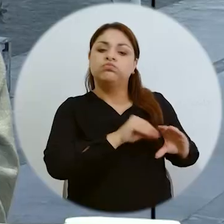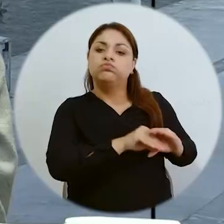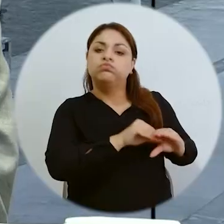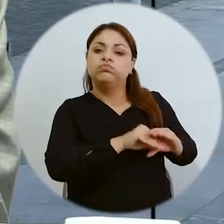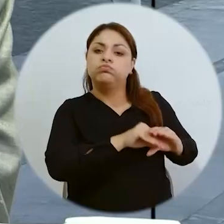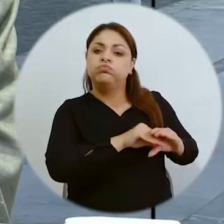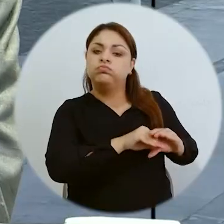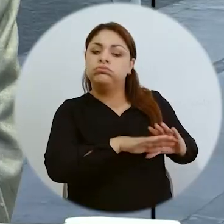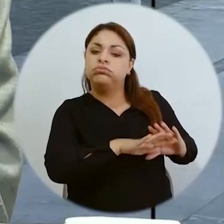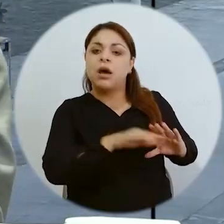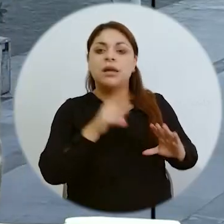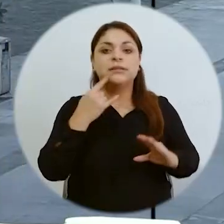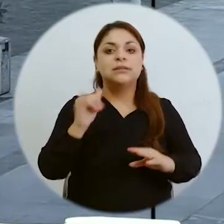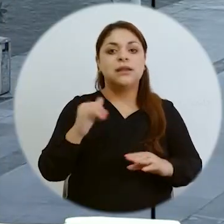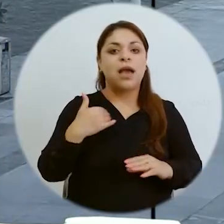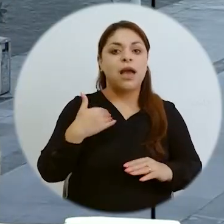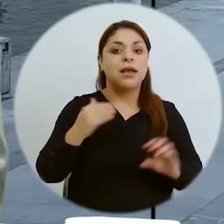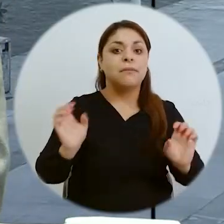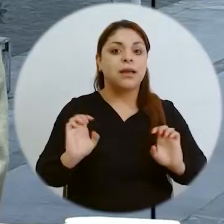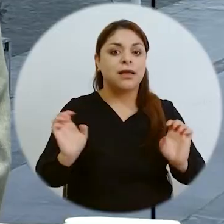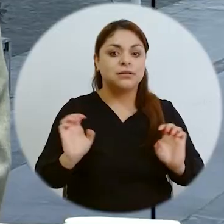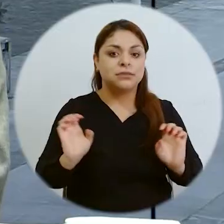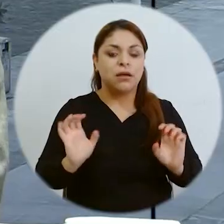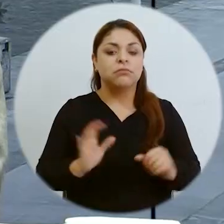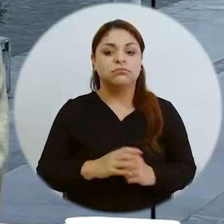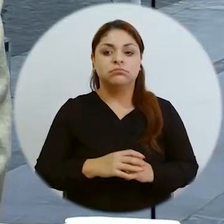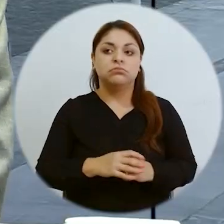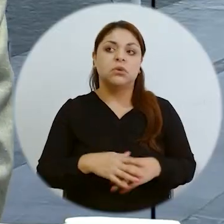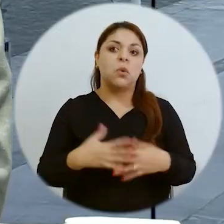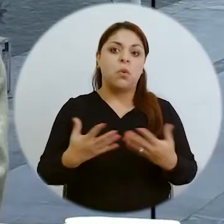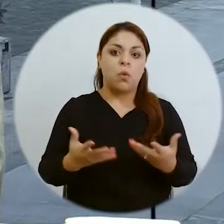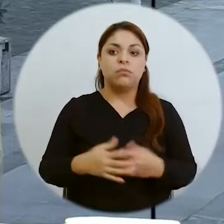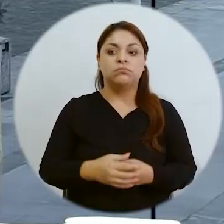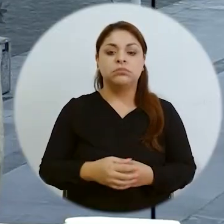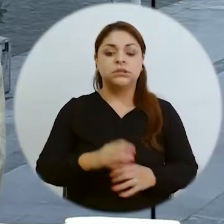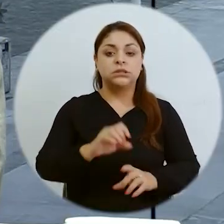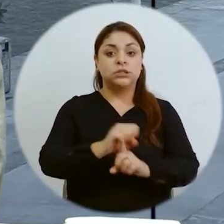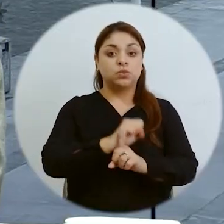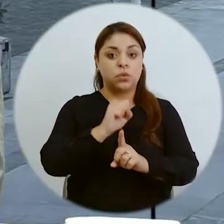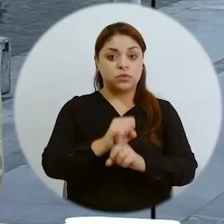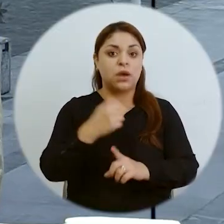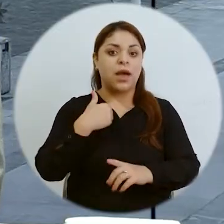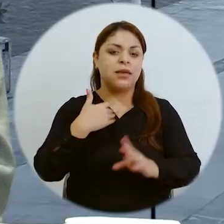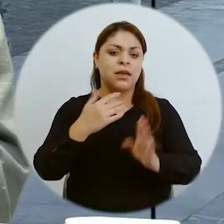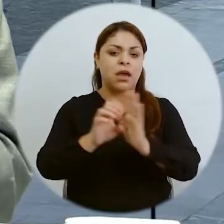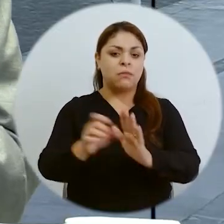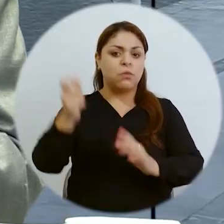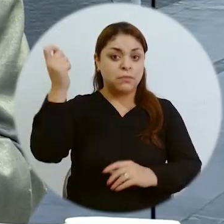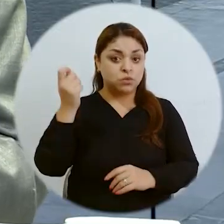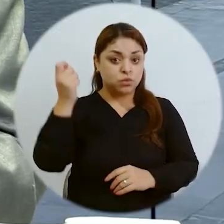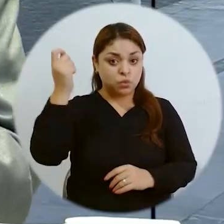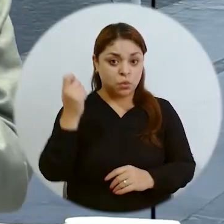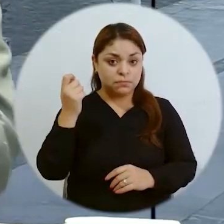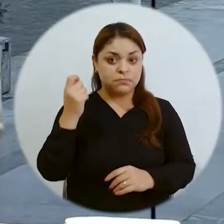Cuando hablamos o nos referimos a lo que es cultura para ahorro, precisamente es tener